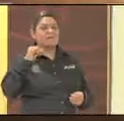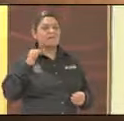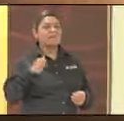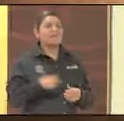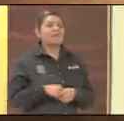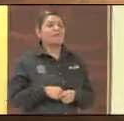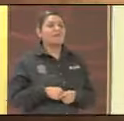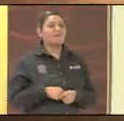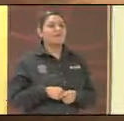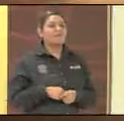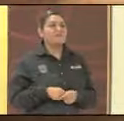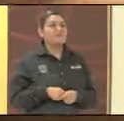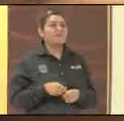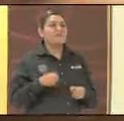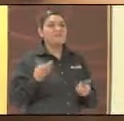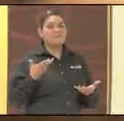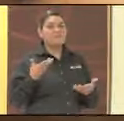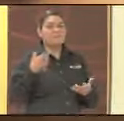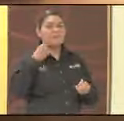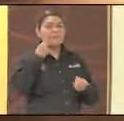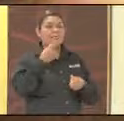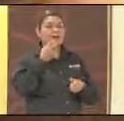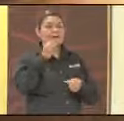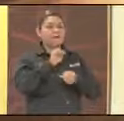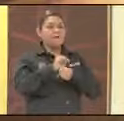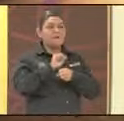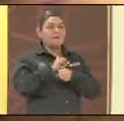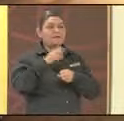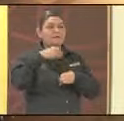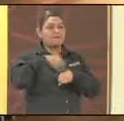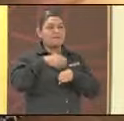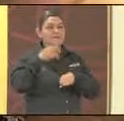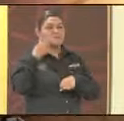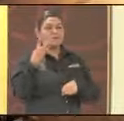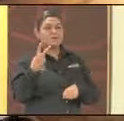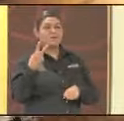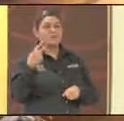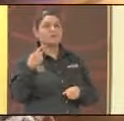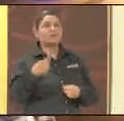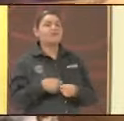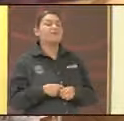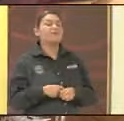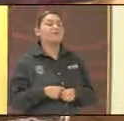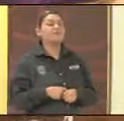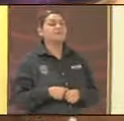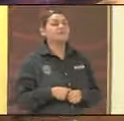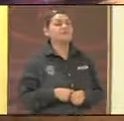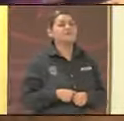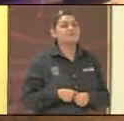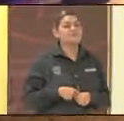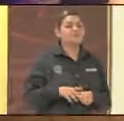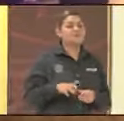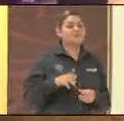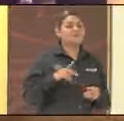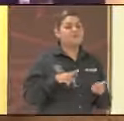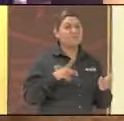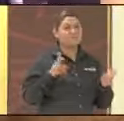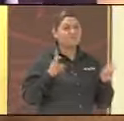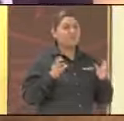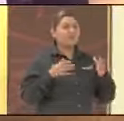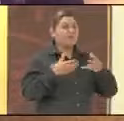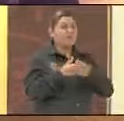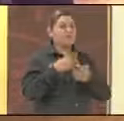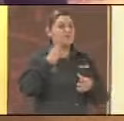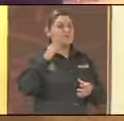Pérez, perteneciente a la Escuela Secundaria General número 2, Joaquín Contreras Cantú, ubicada en Fraccionamiento Los